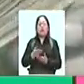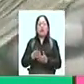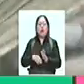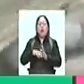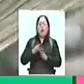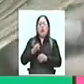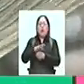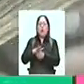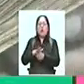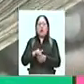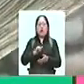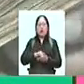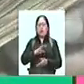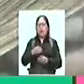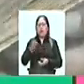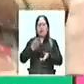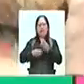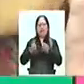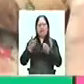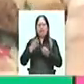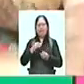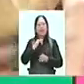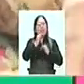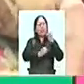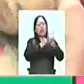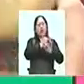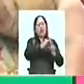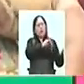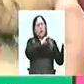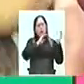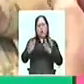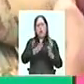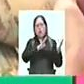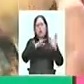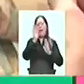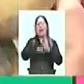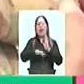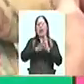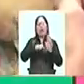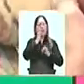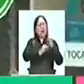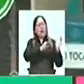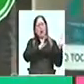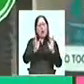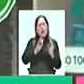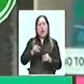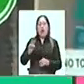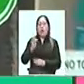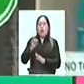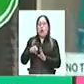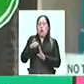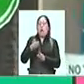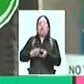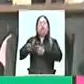está abarrotado de productos que están llegando muy baratos del exterior, quitando el mercado a los bolivianos, sino también el contrabando.